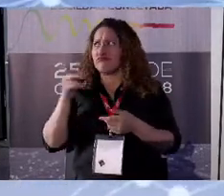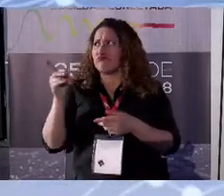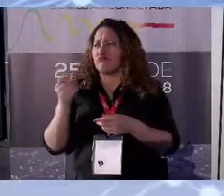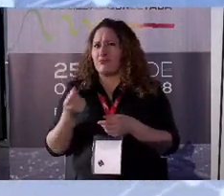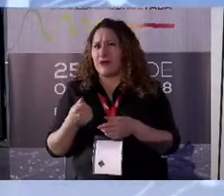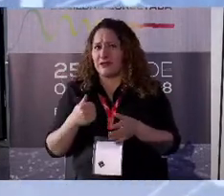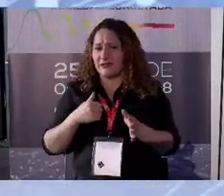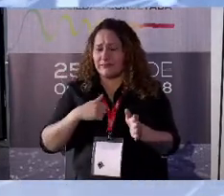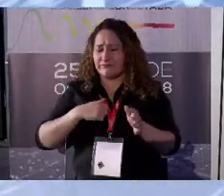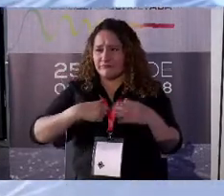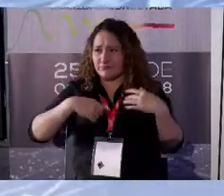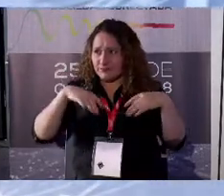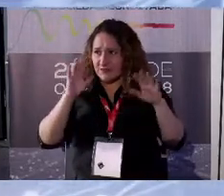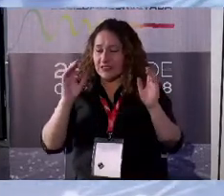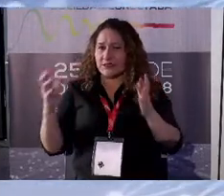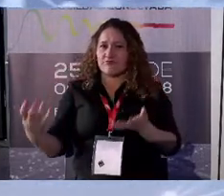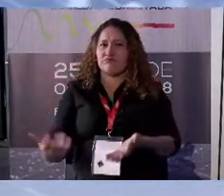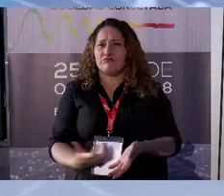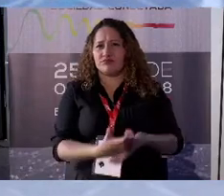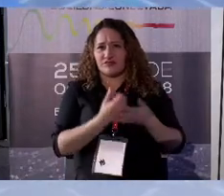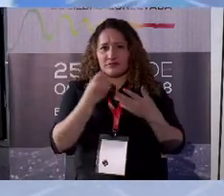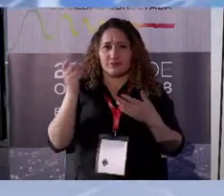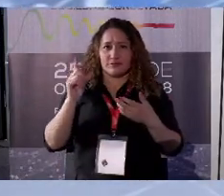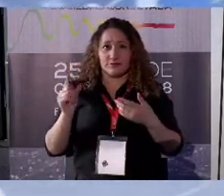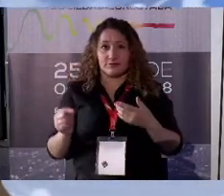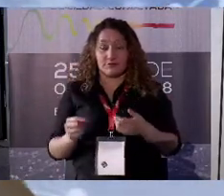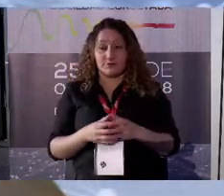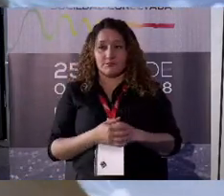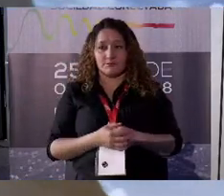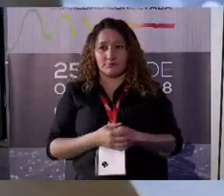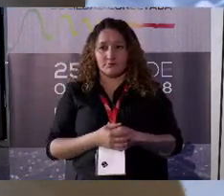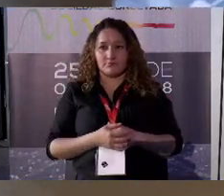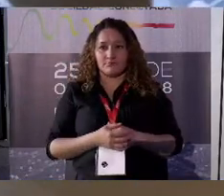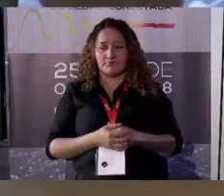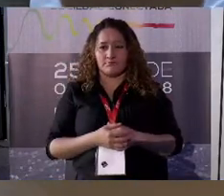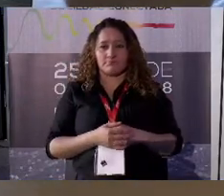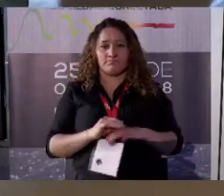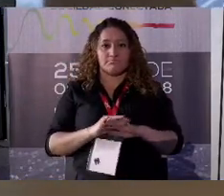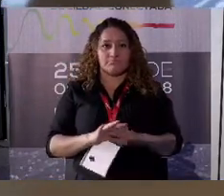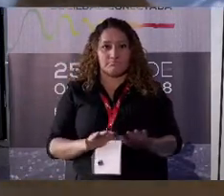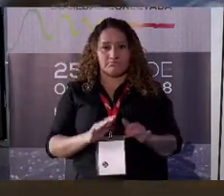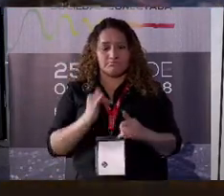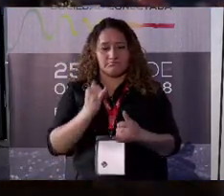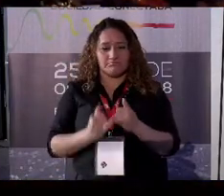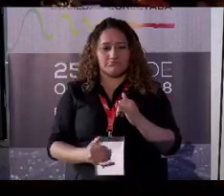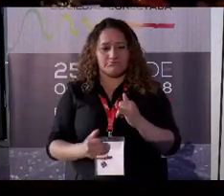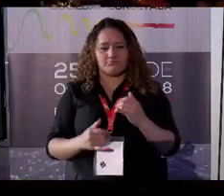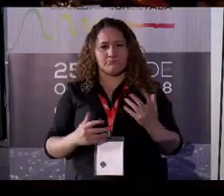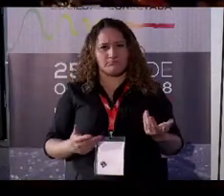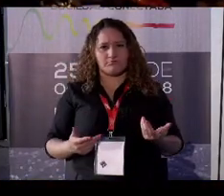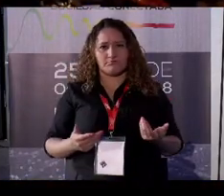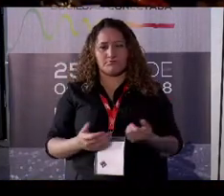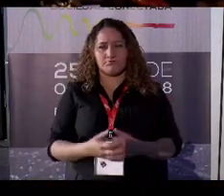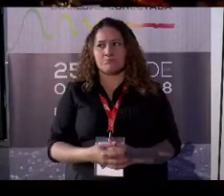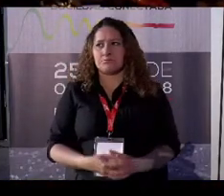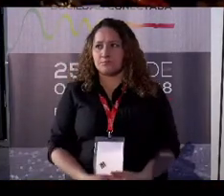Italia recogió. Bueno, finalmente entonces,